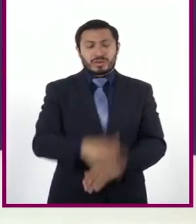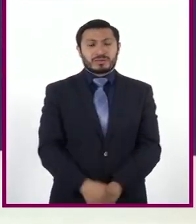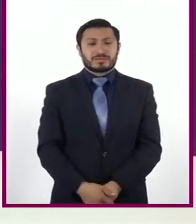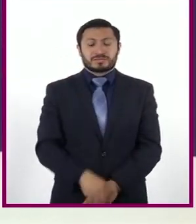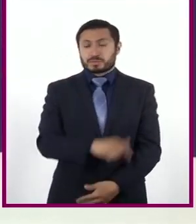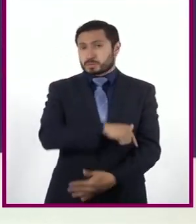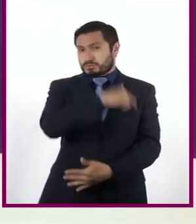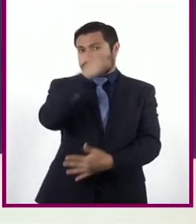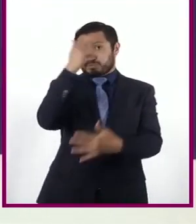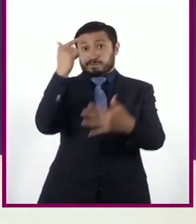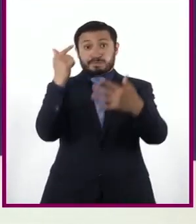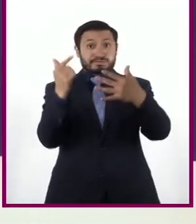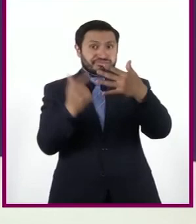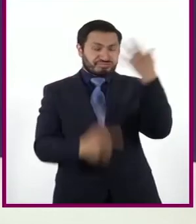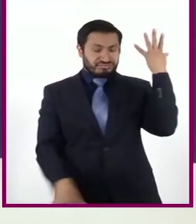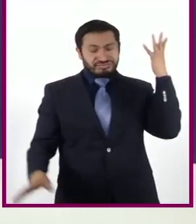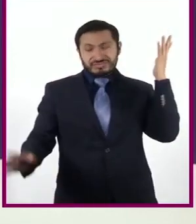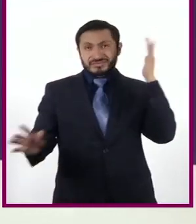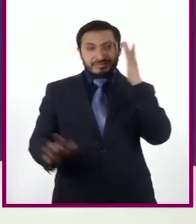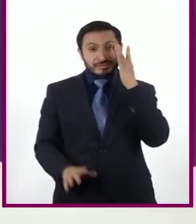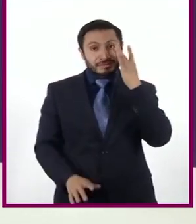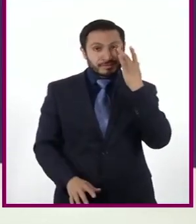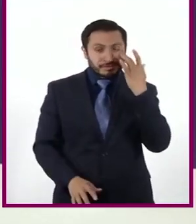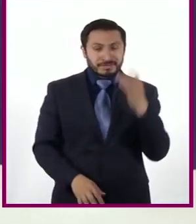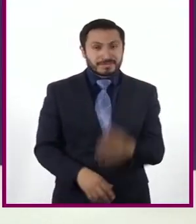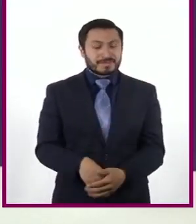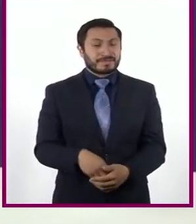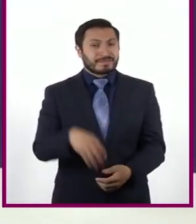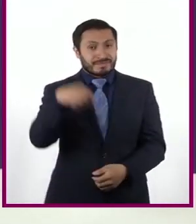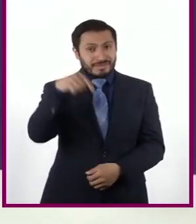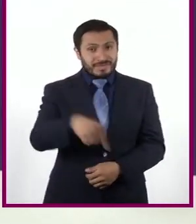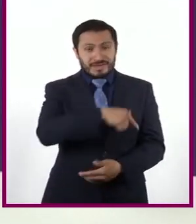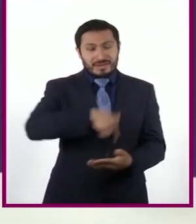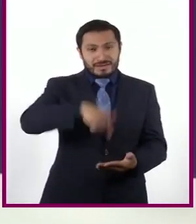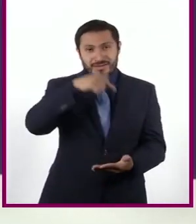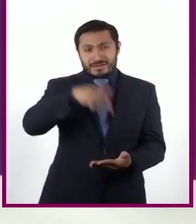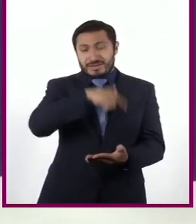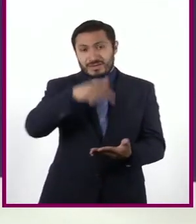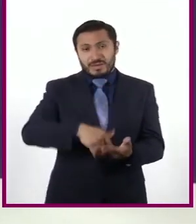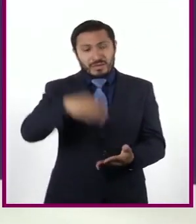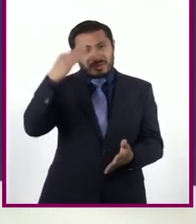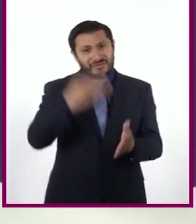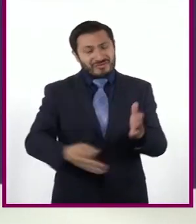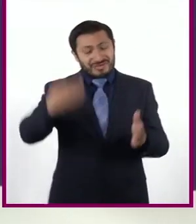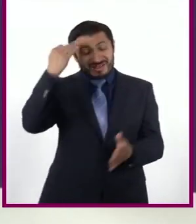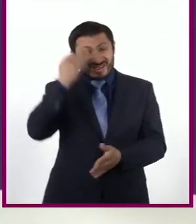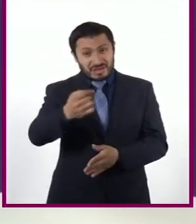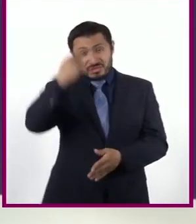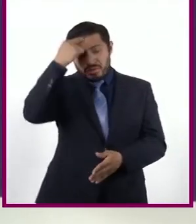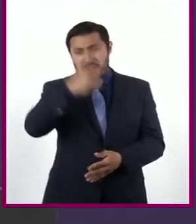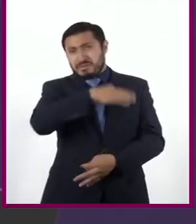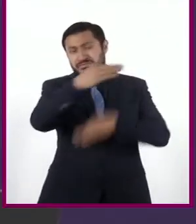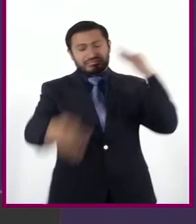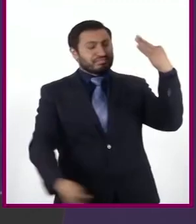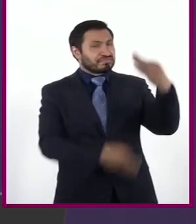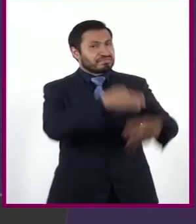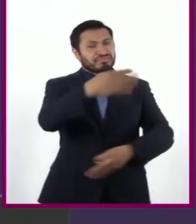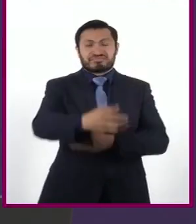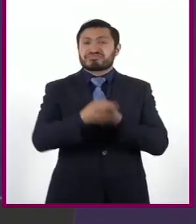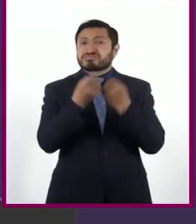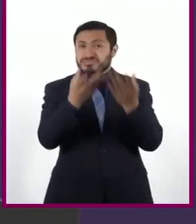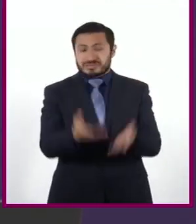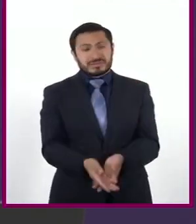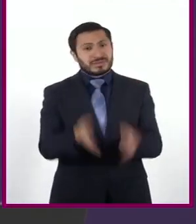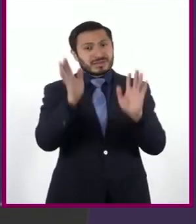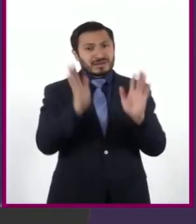La lista es infinitamente más larga. Este espacio es insuficiente para mencionarlos a todos. Hemos